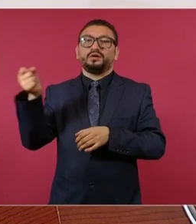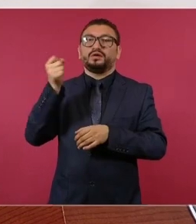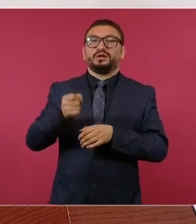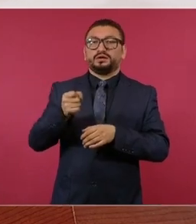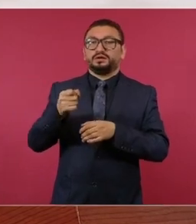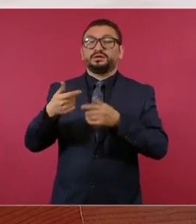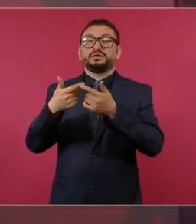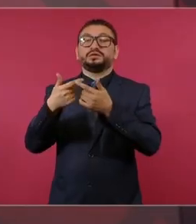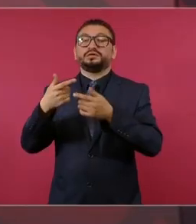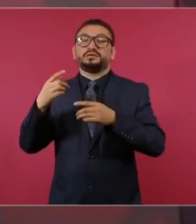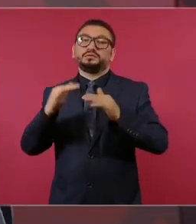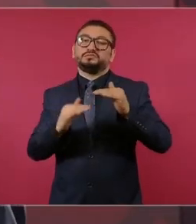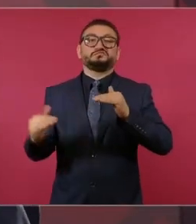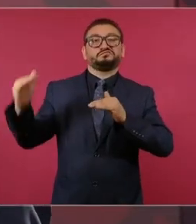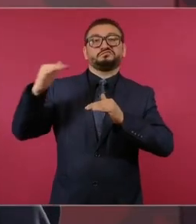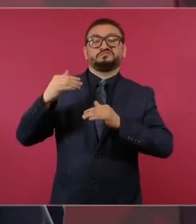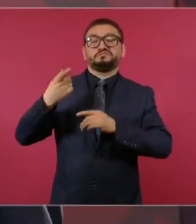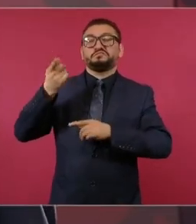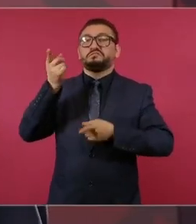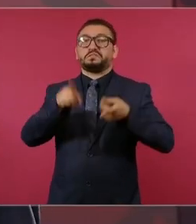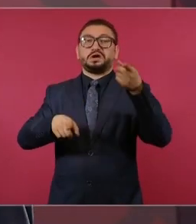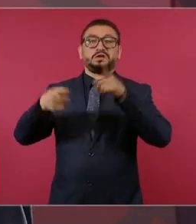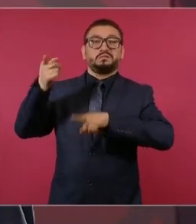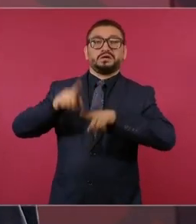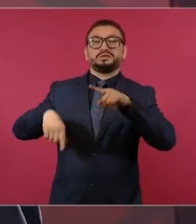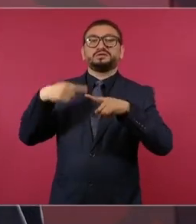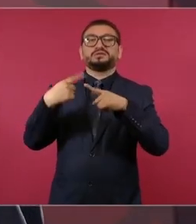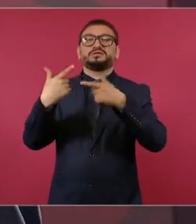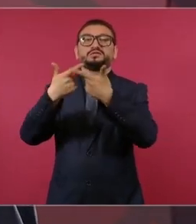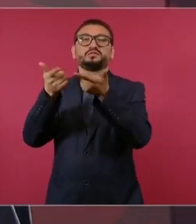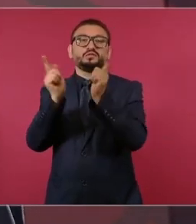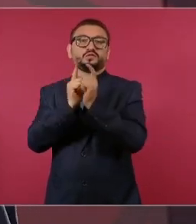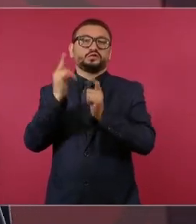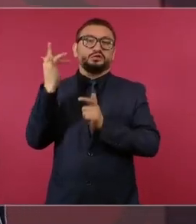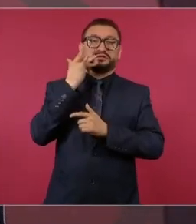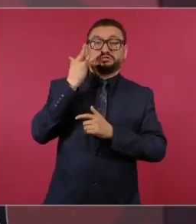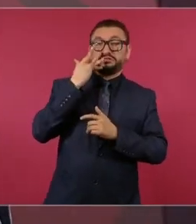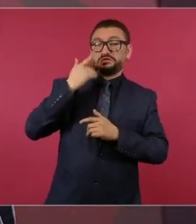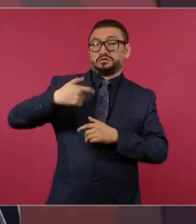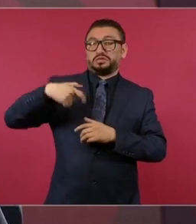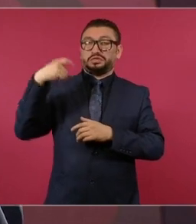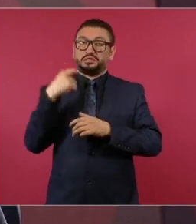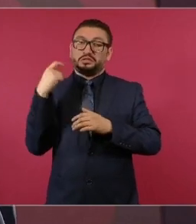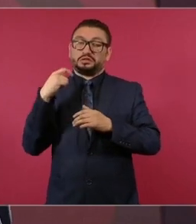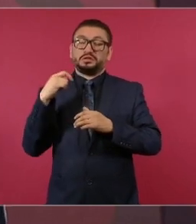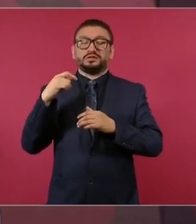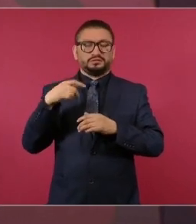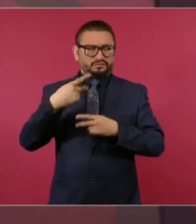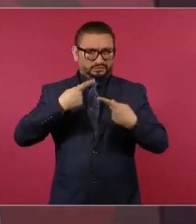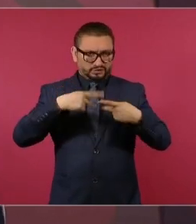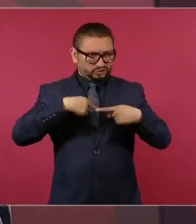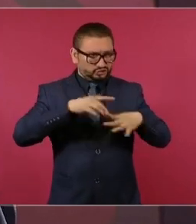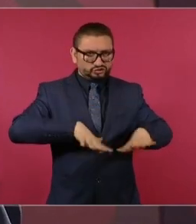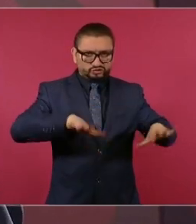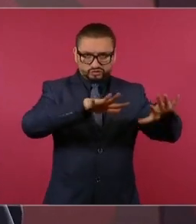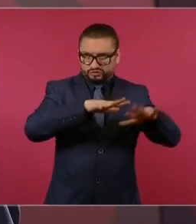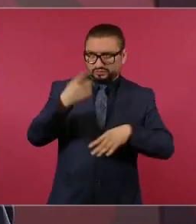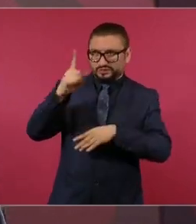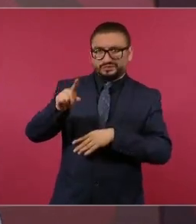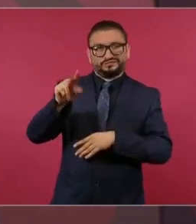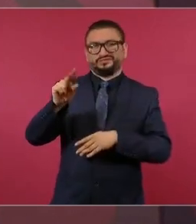mandaban eran los potentados y no mandaba el pueblo, que es